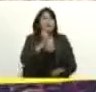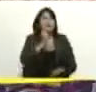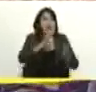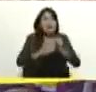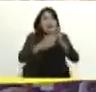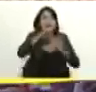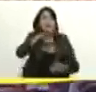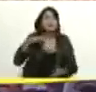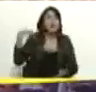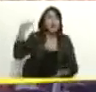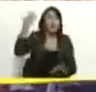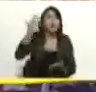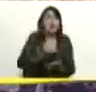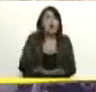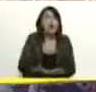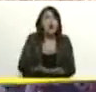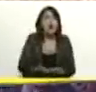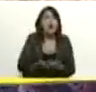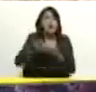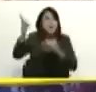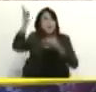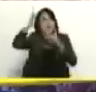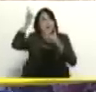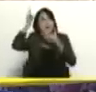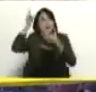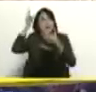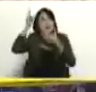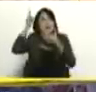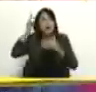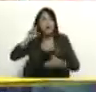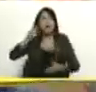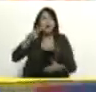Somos los hijos de Guaycaipuro.